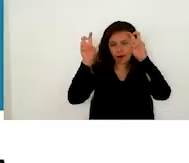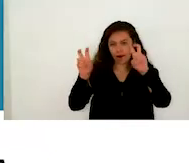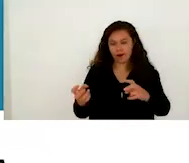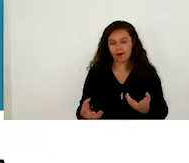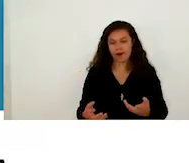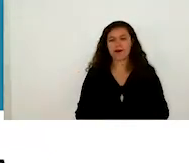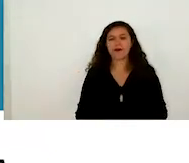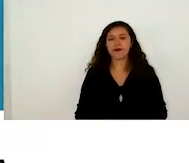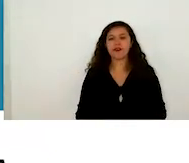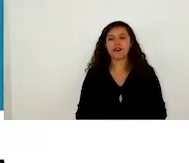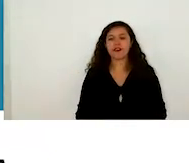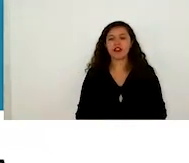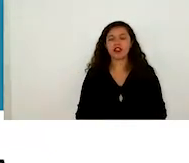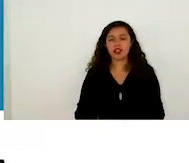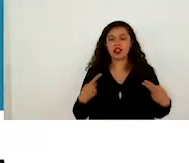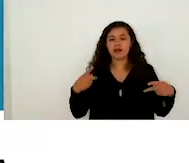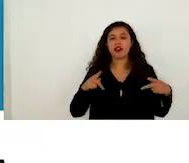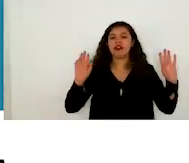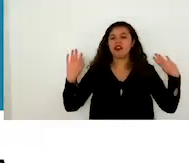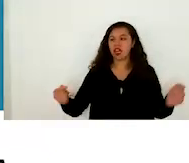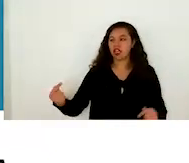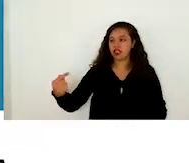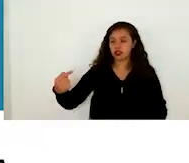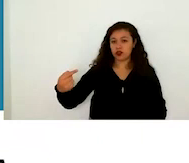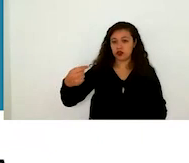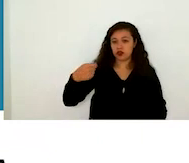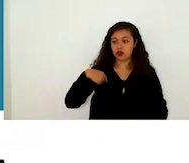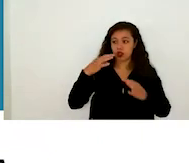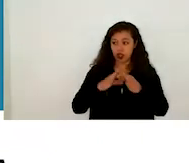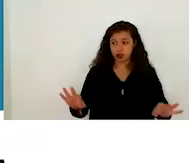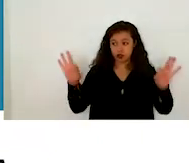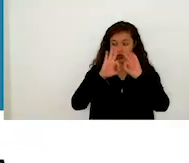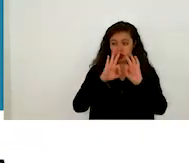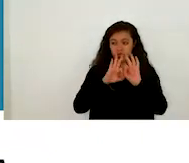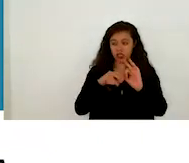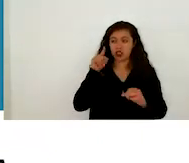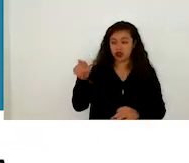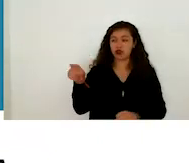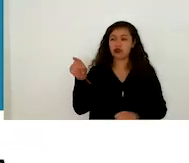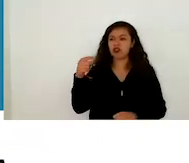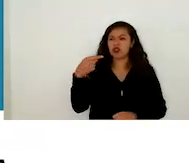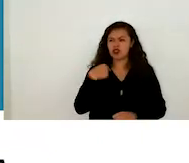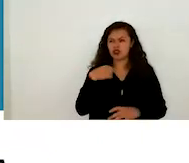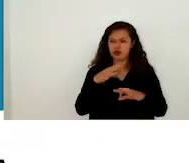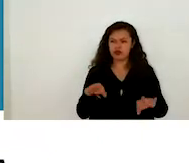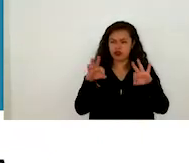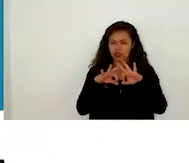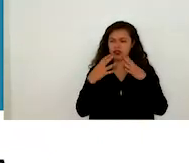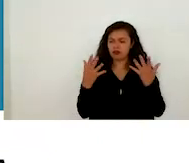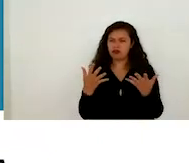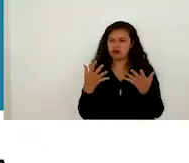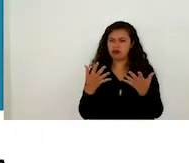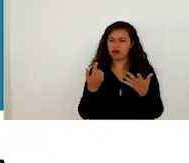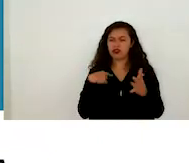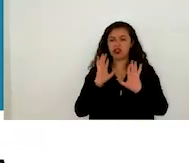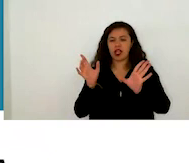cuando esta persona se convence que soy yo importante que tú yo soy importante estoy